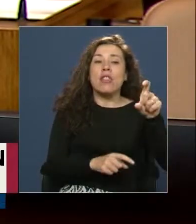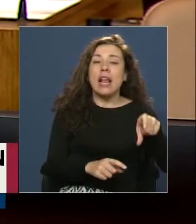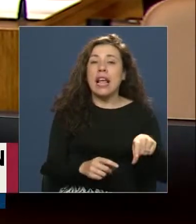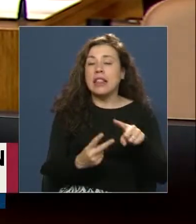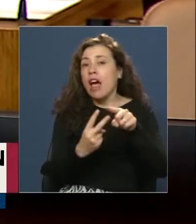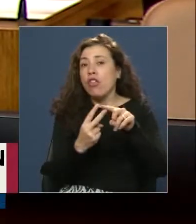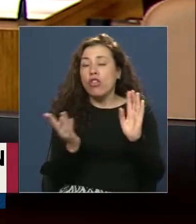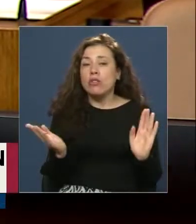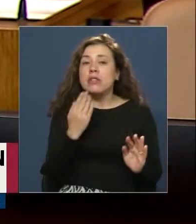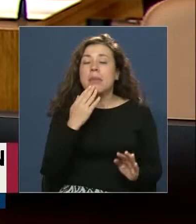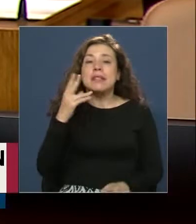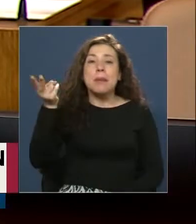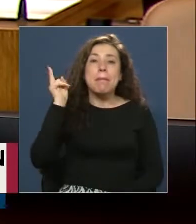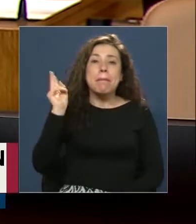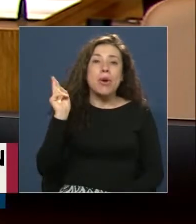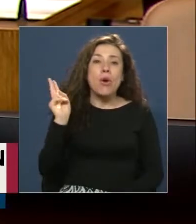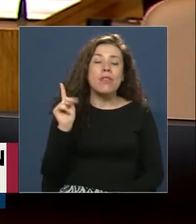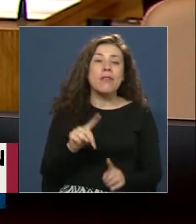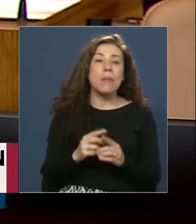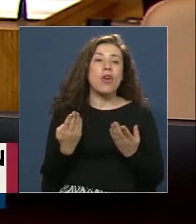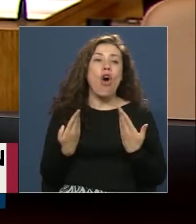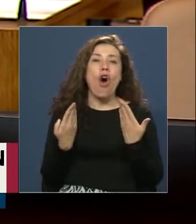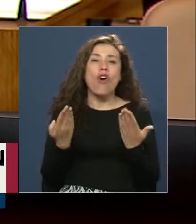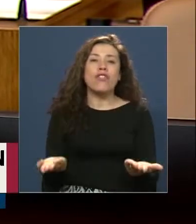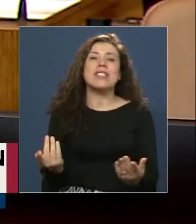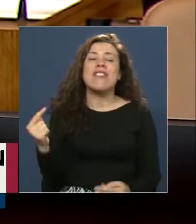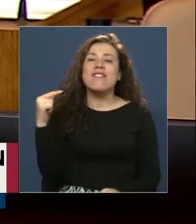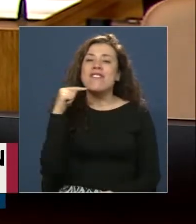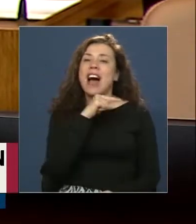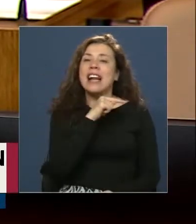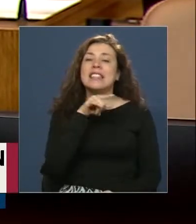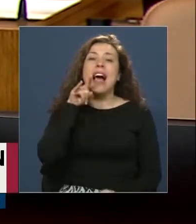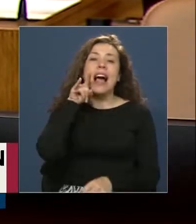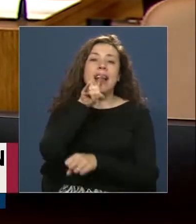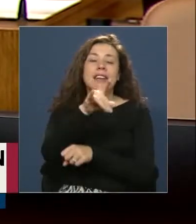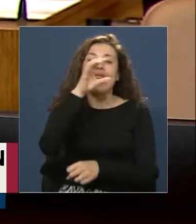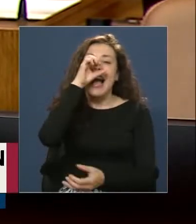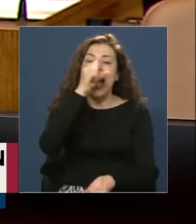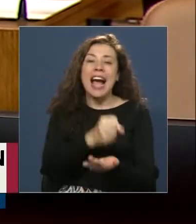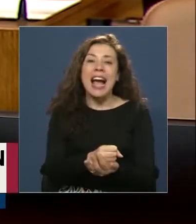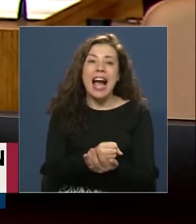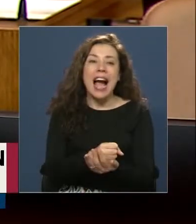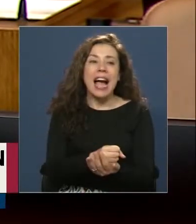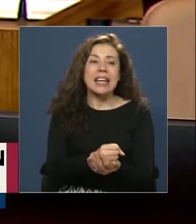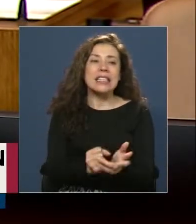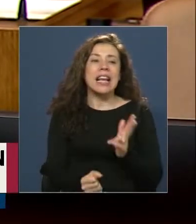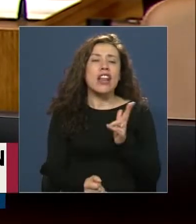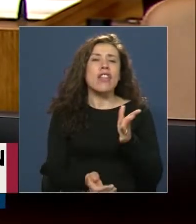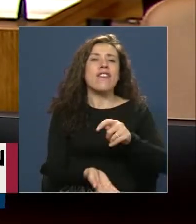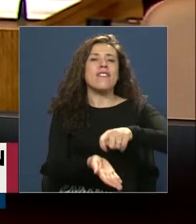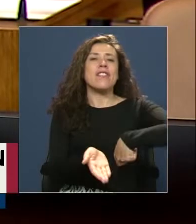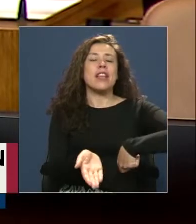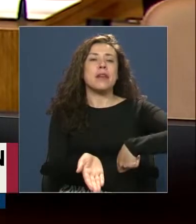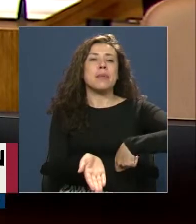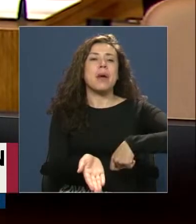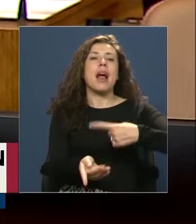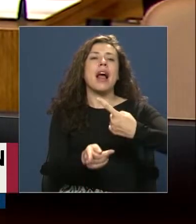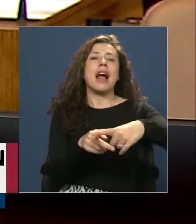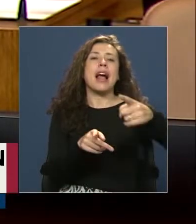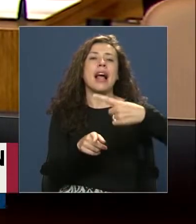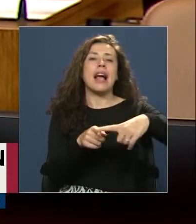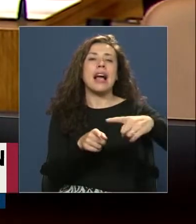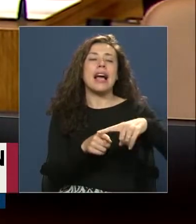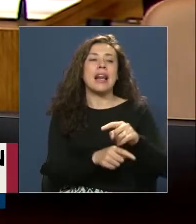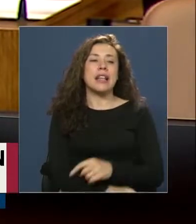prohibiendo a través de estas ofertas artificiales que se le engañe a los clientes haciéndole suscribir un contrato de crédito